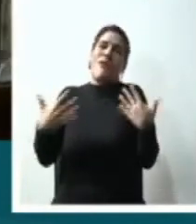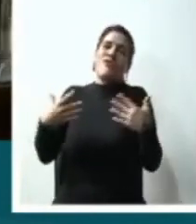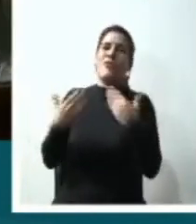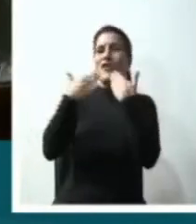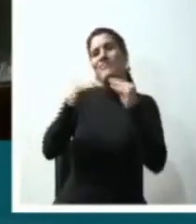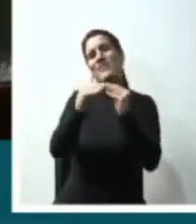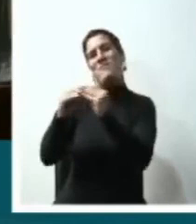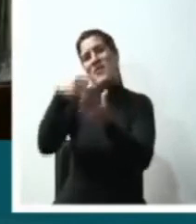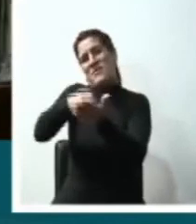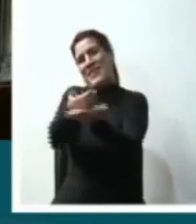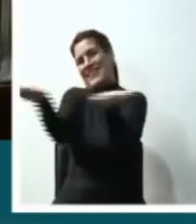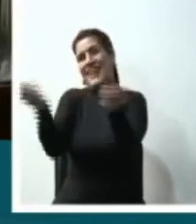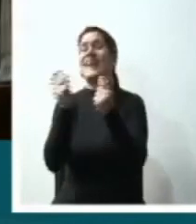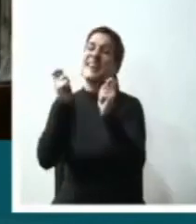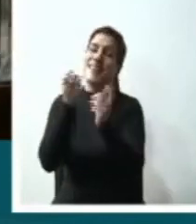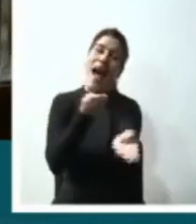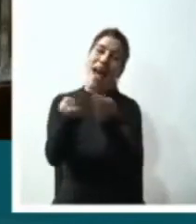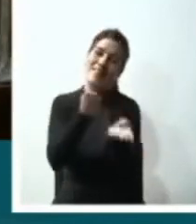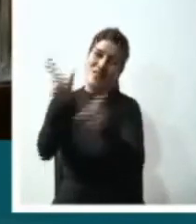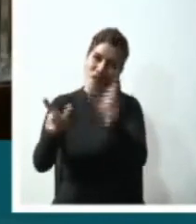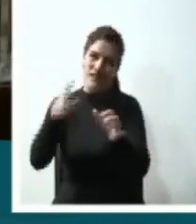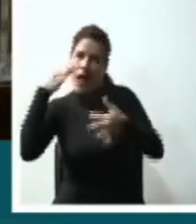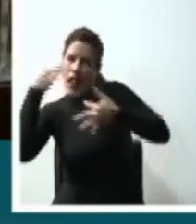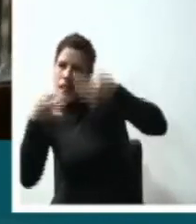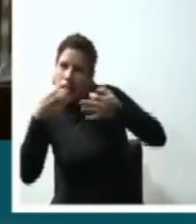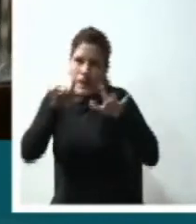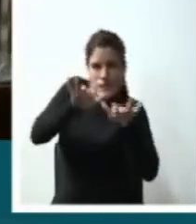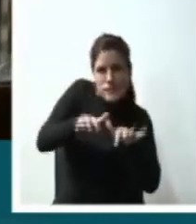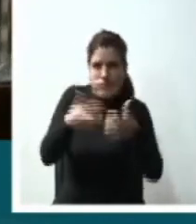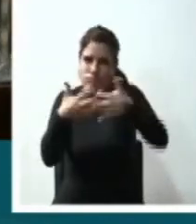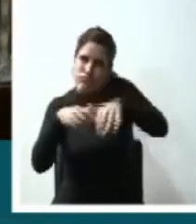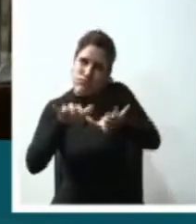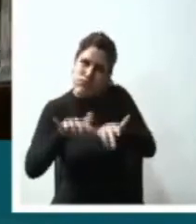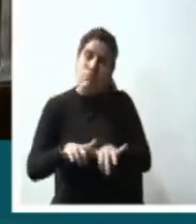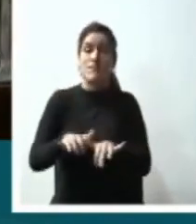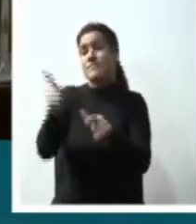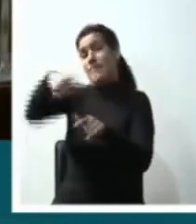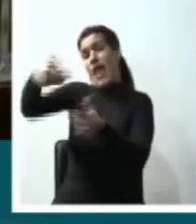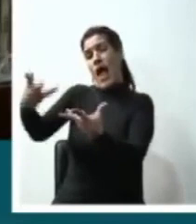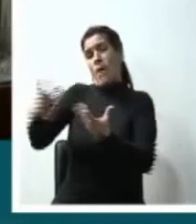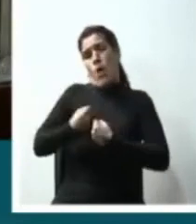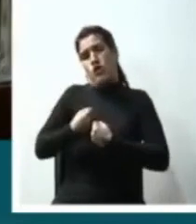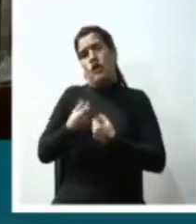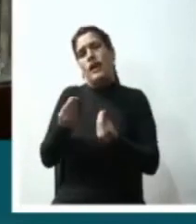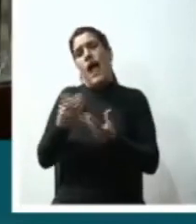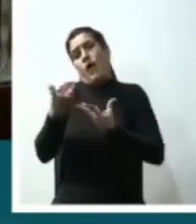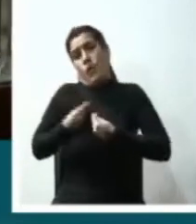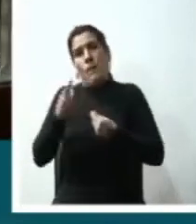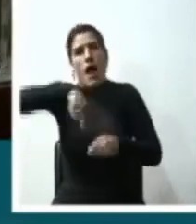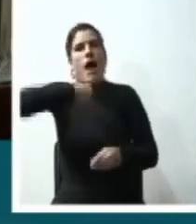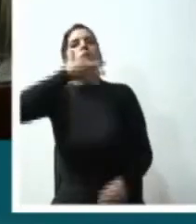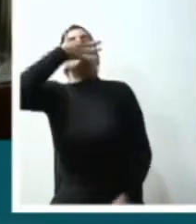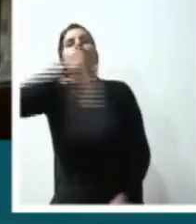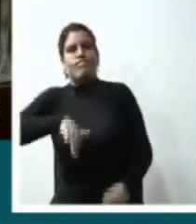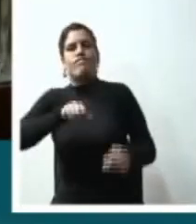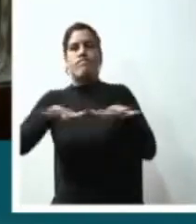compañeras de militancia, que son los asesores, ¿no? Los que analizan, los que elaboran, que bueno, nos hacen, digamos, formarnos una idea más acabada de